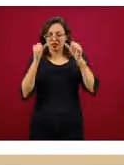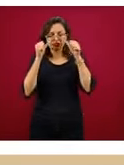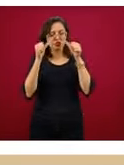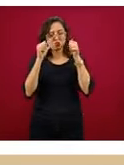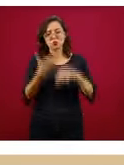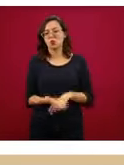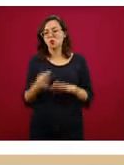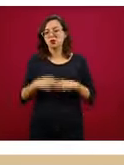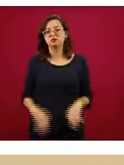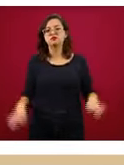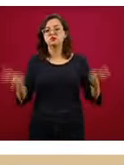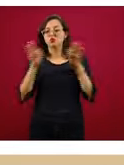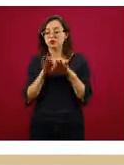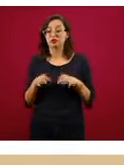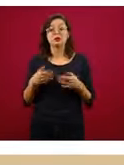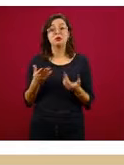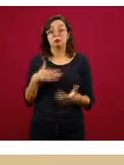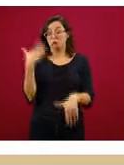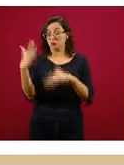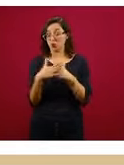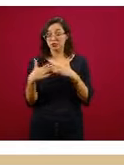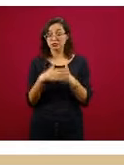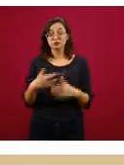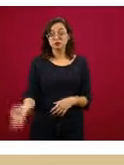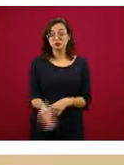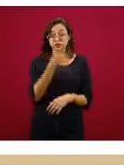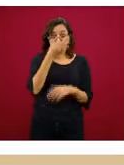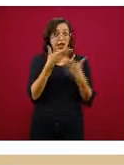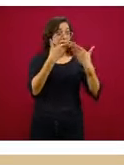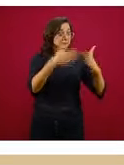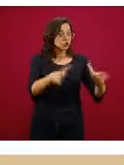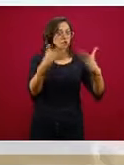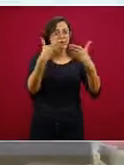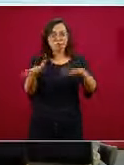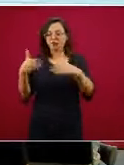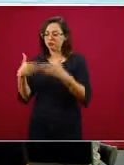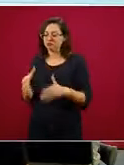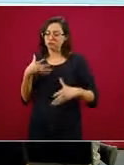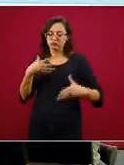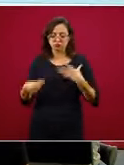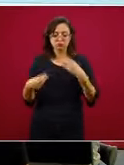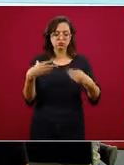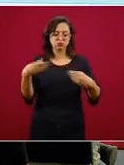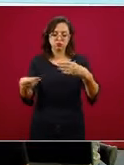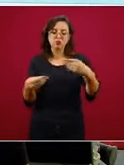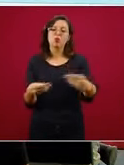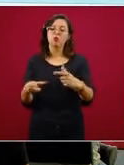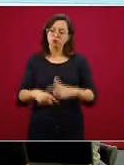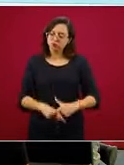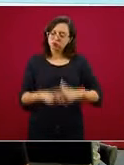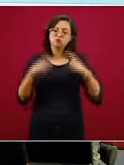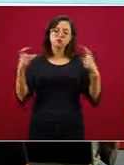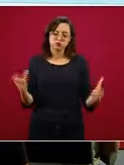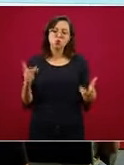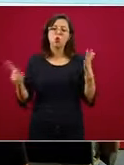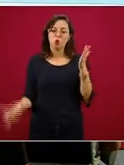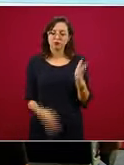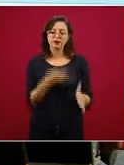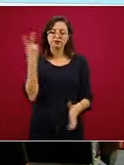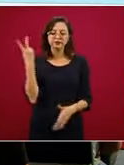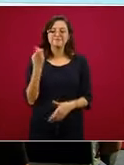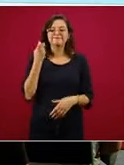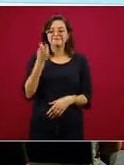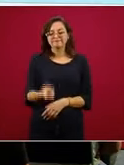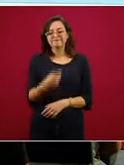especialmente en estos escenarios de reapertura, en donde la transmisión comunitaria puede incrementarse y tenemos que tener